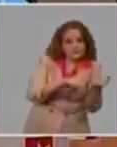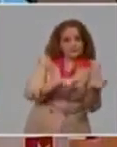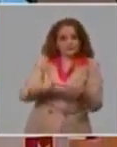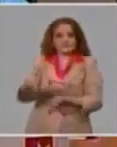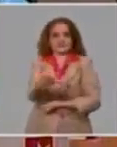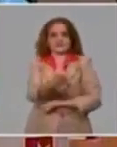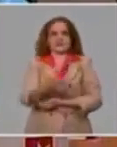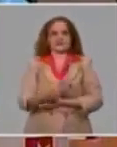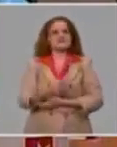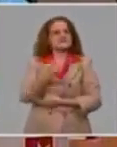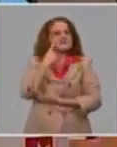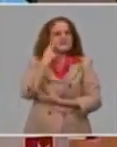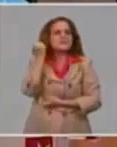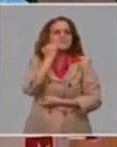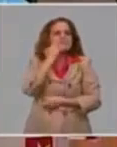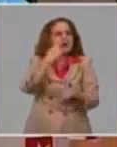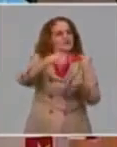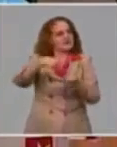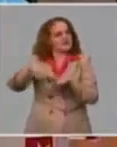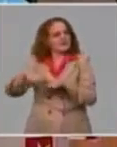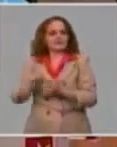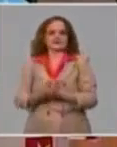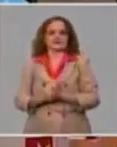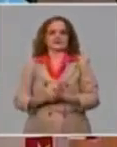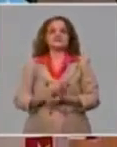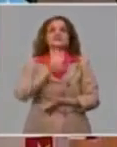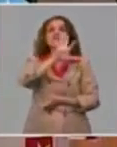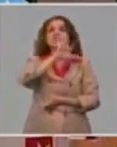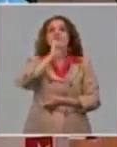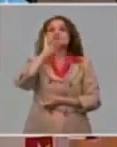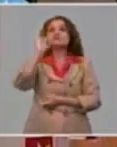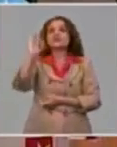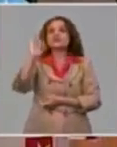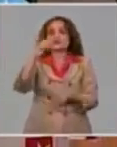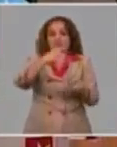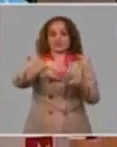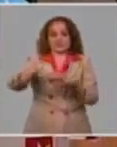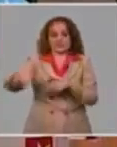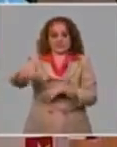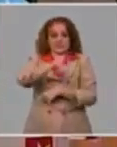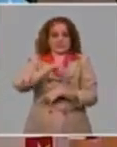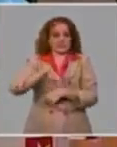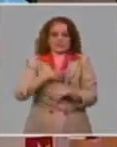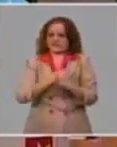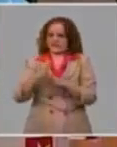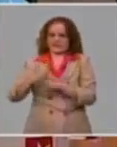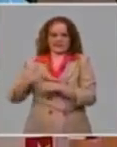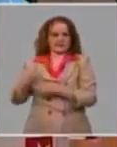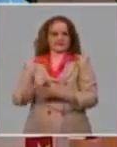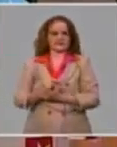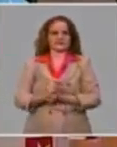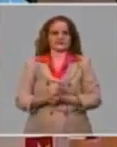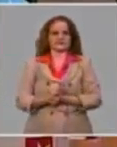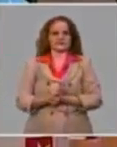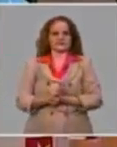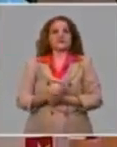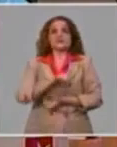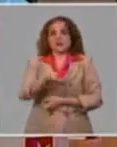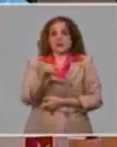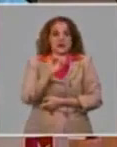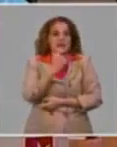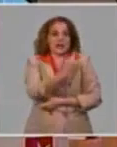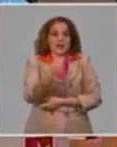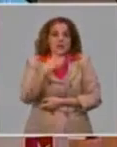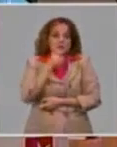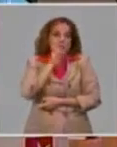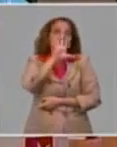vivienda, produce más renglones, pero 57 renglones son prácticamente para hacer una vivienda casi completa, que lo que